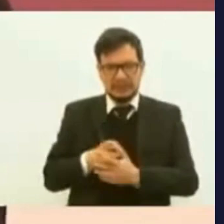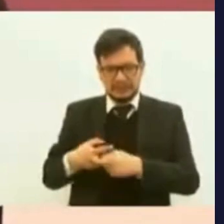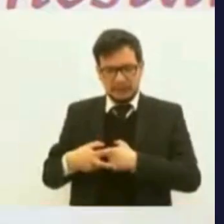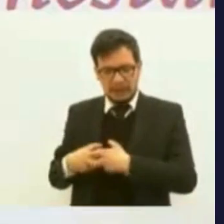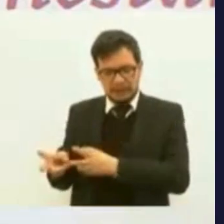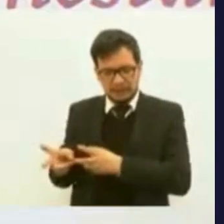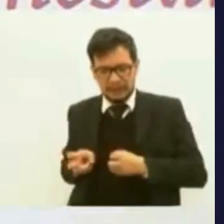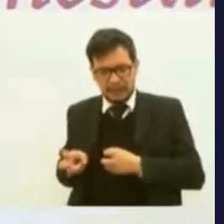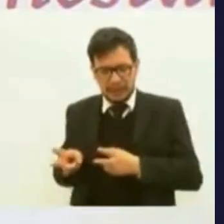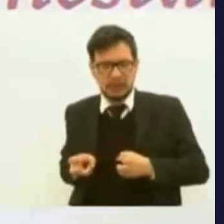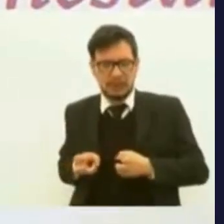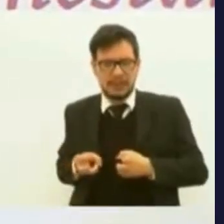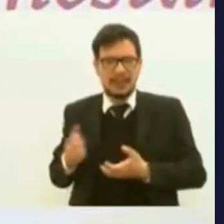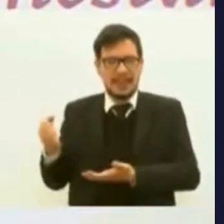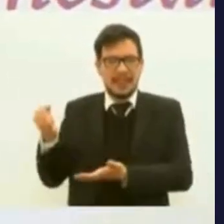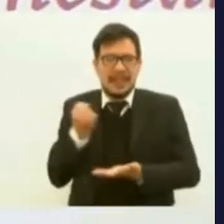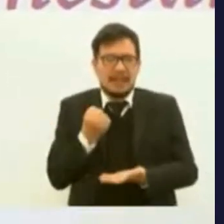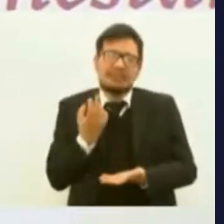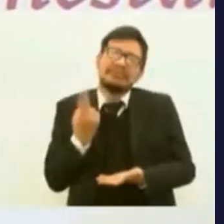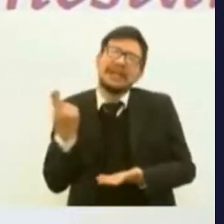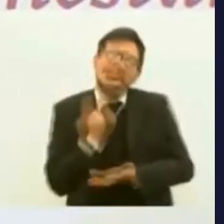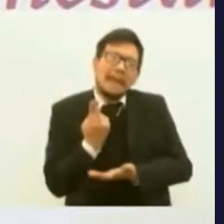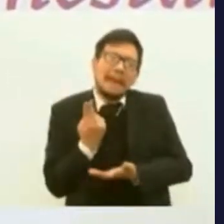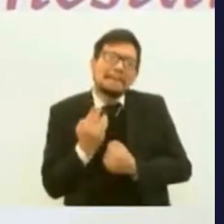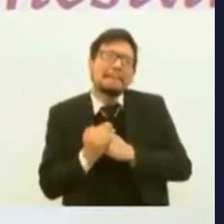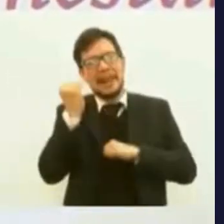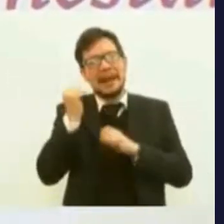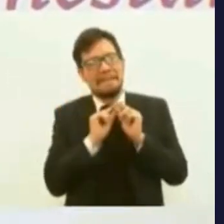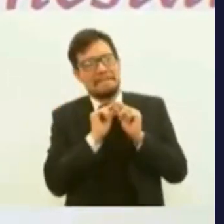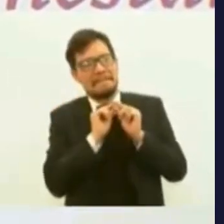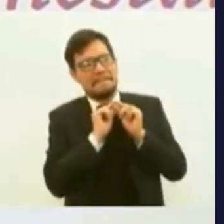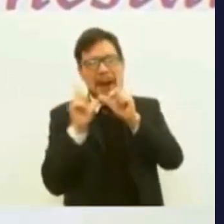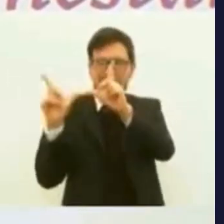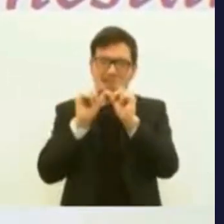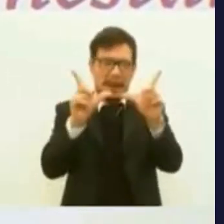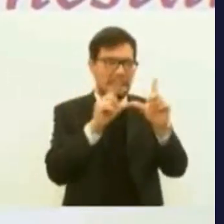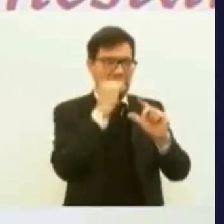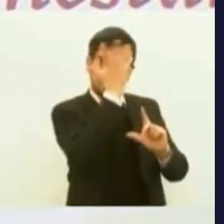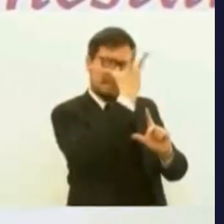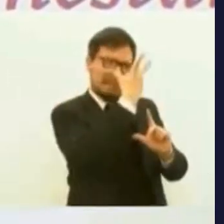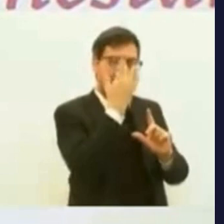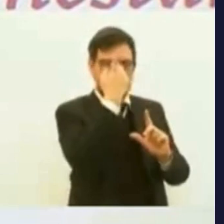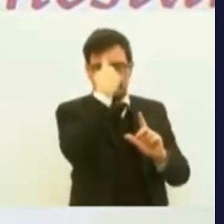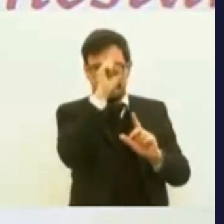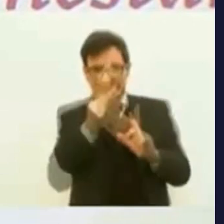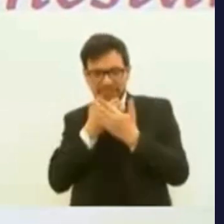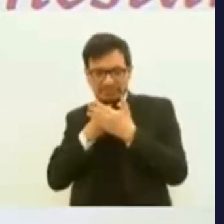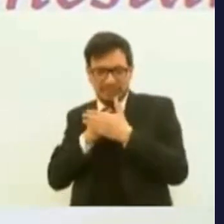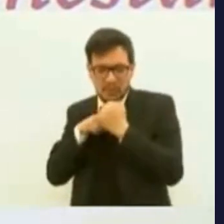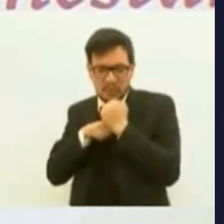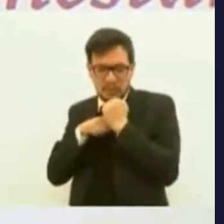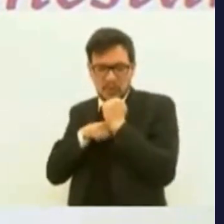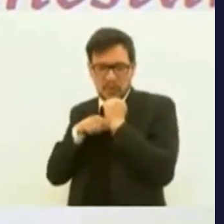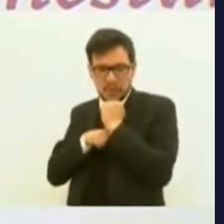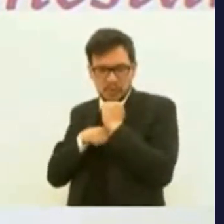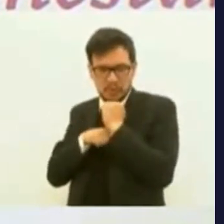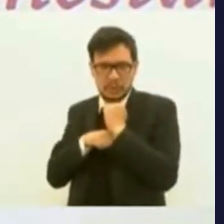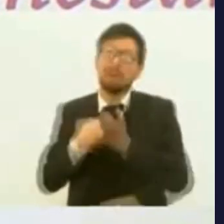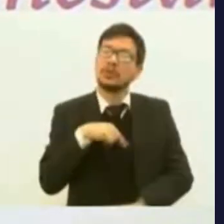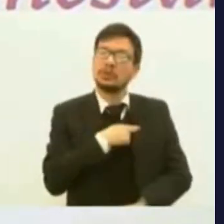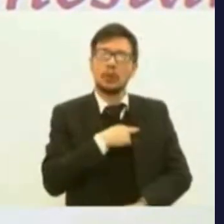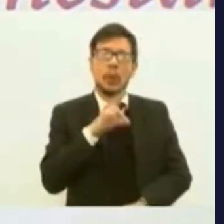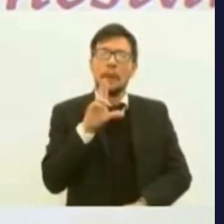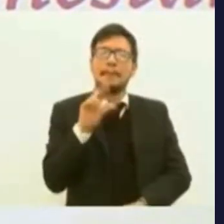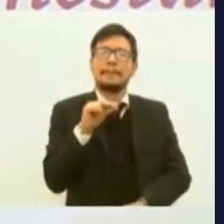dinero, pues necesitaban que hubieran esas tapaderas. Nosotros no